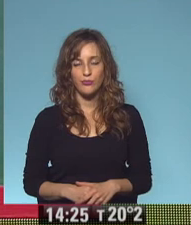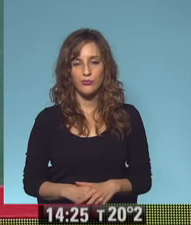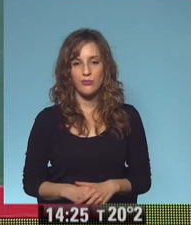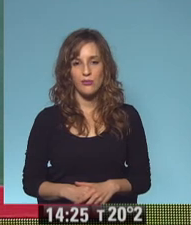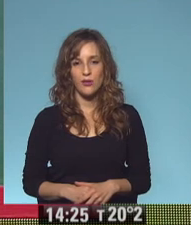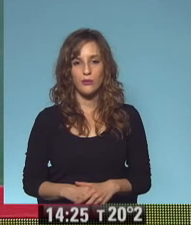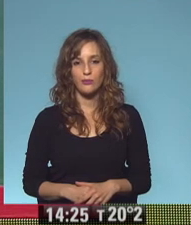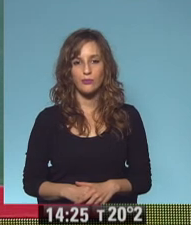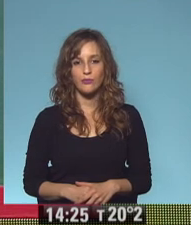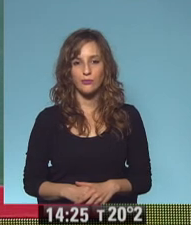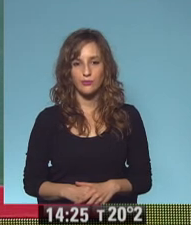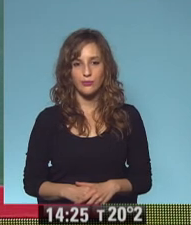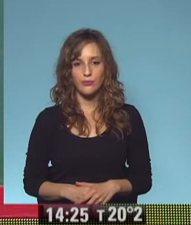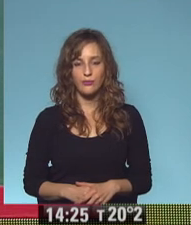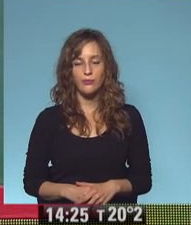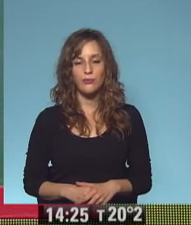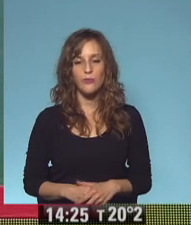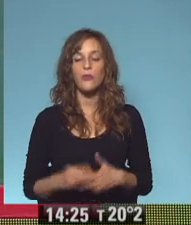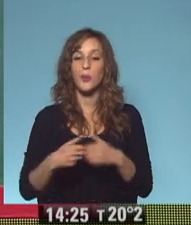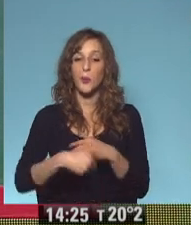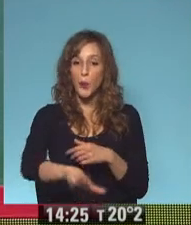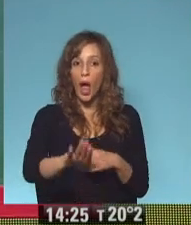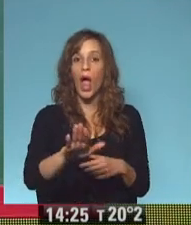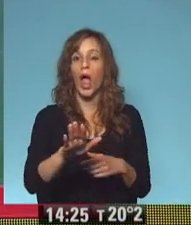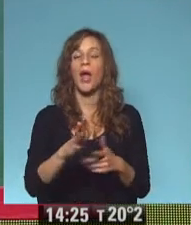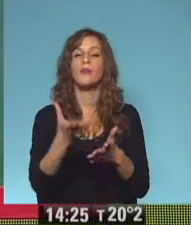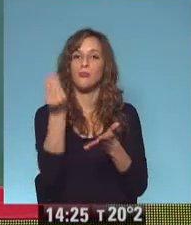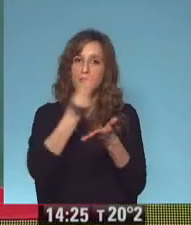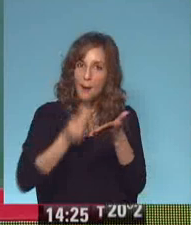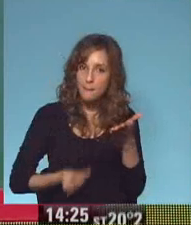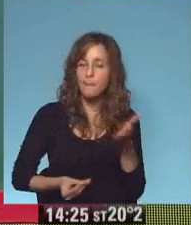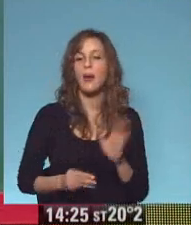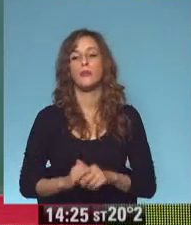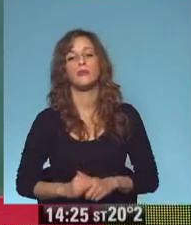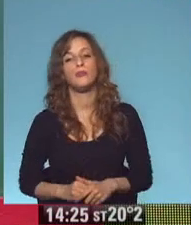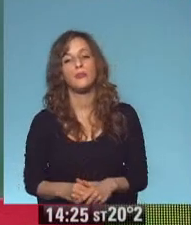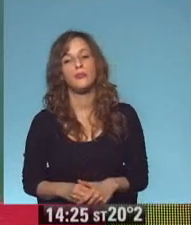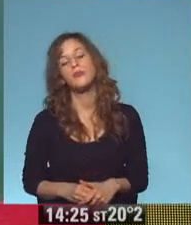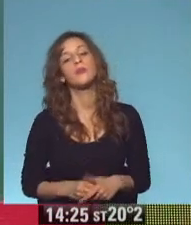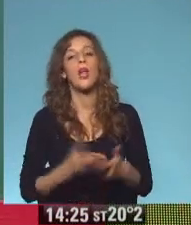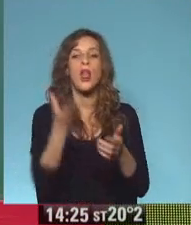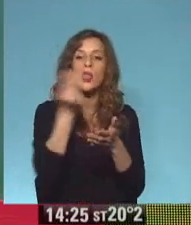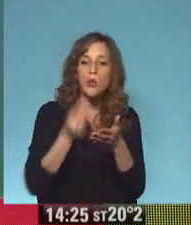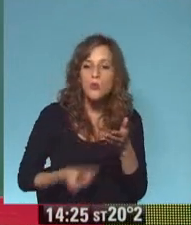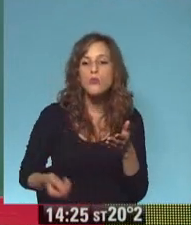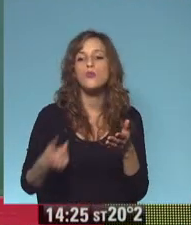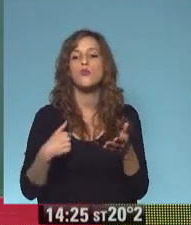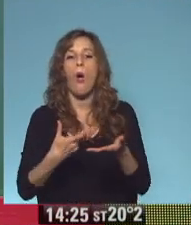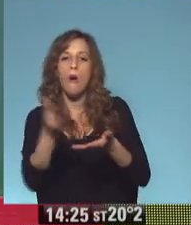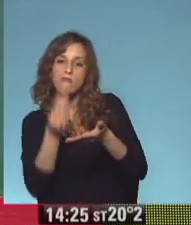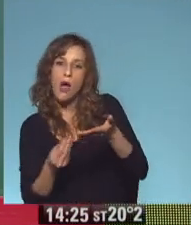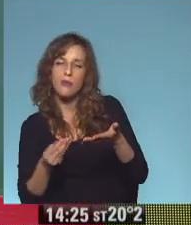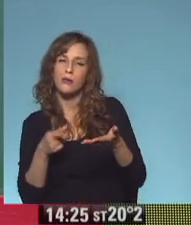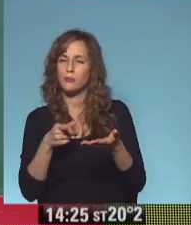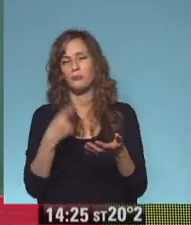Con planos. Sí. Dijimos, y mapas, ¿no? Planos y mapas. Planos y mapas. Y matemáticas